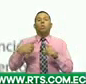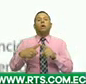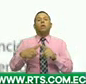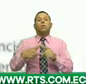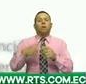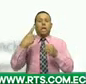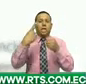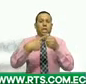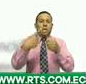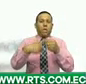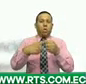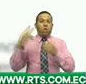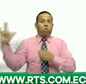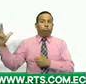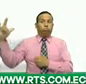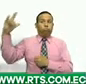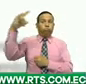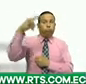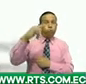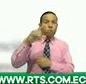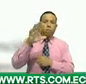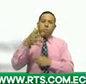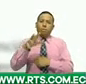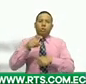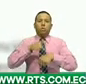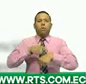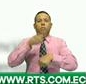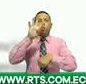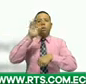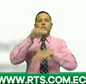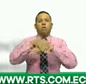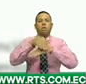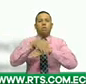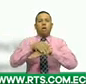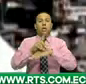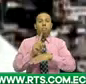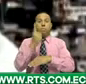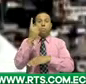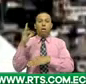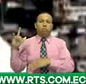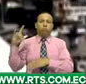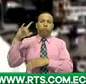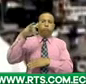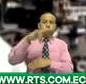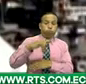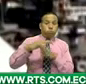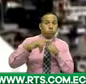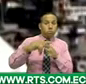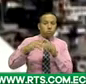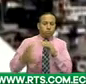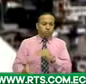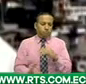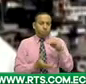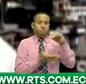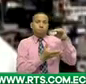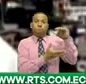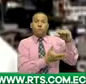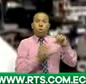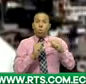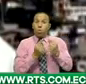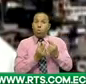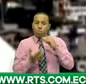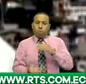Quito aproximadamente a las 16 horas, donde realizará un primer desembarque. Llega la vacuna a Quito y se va,